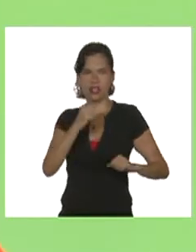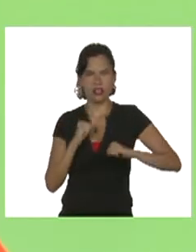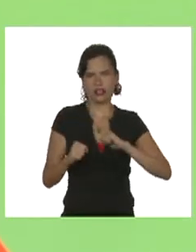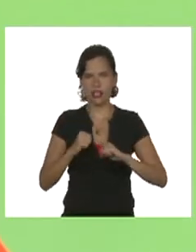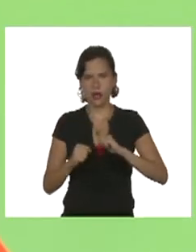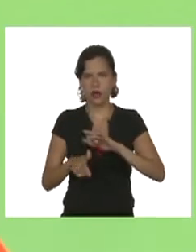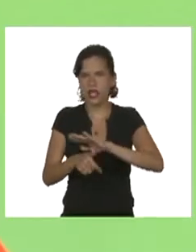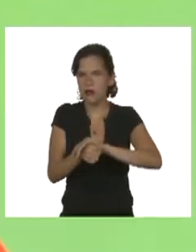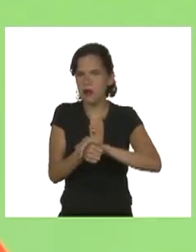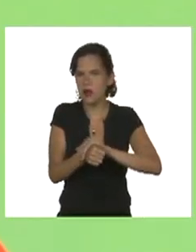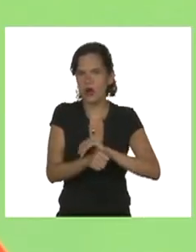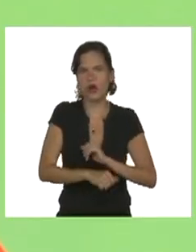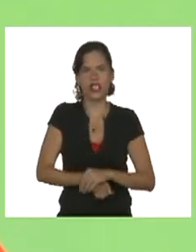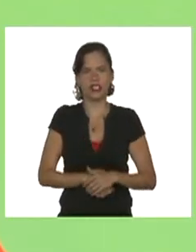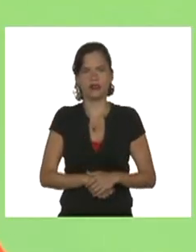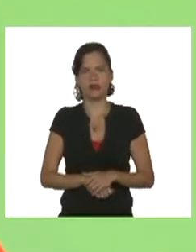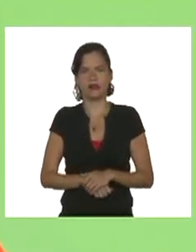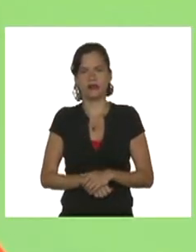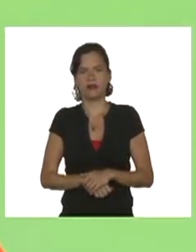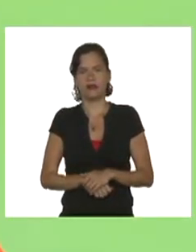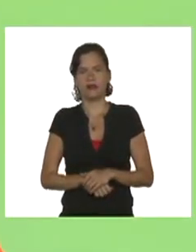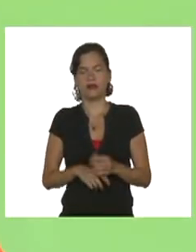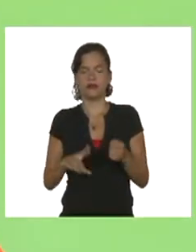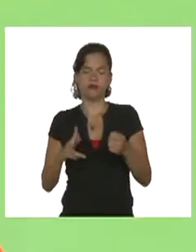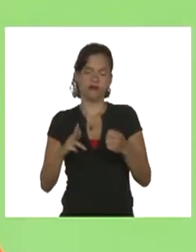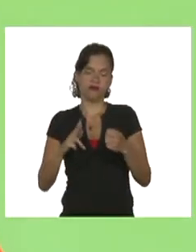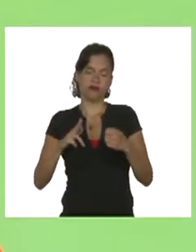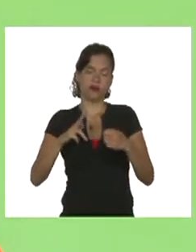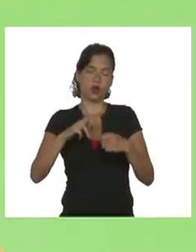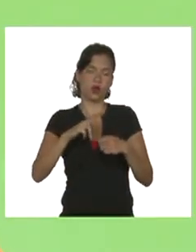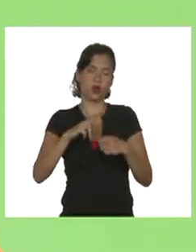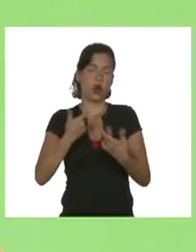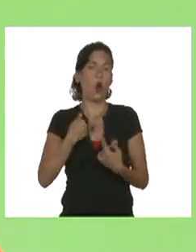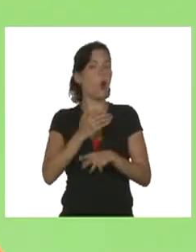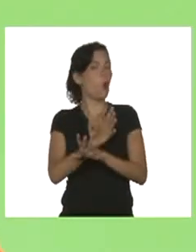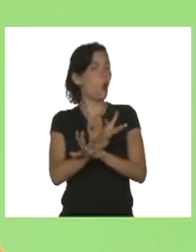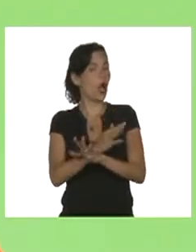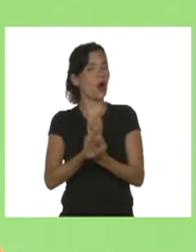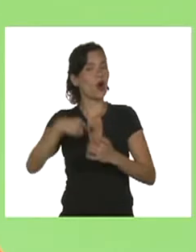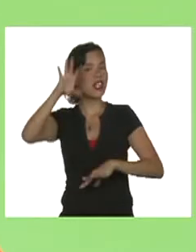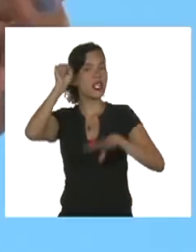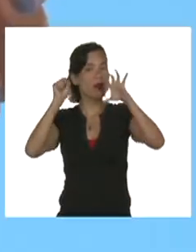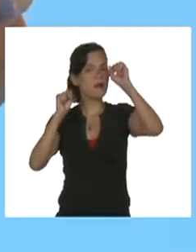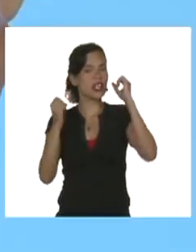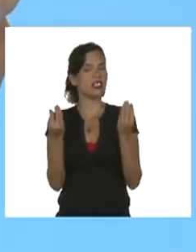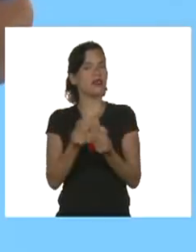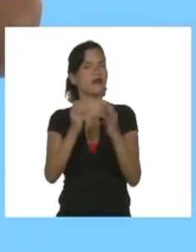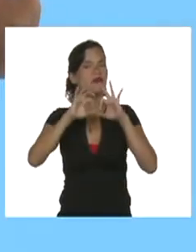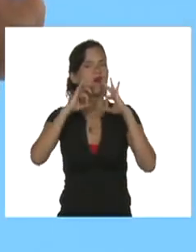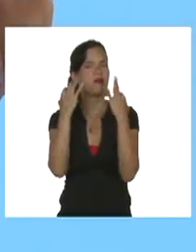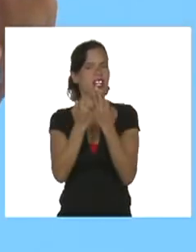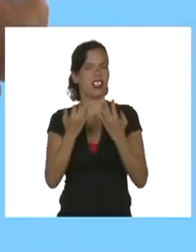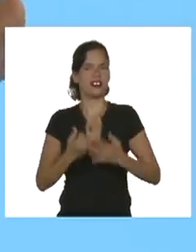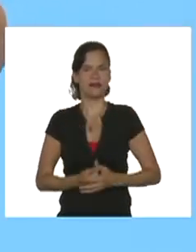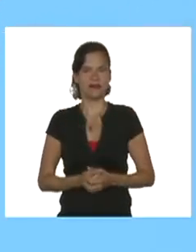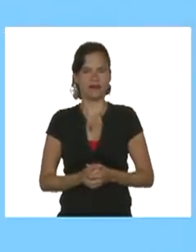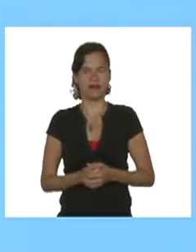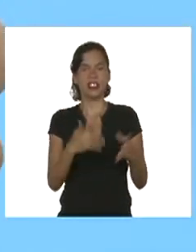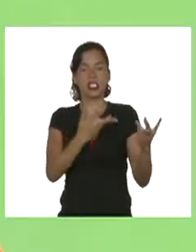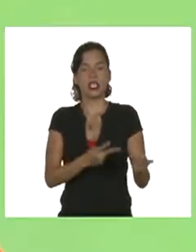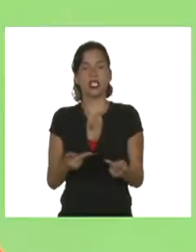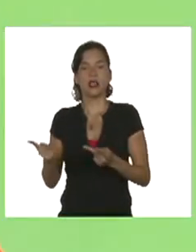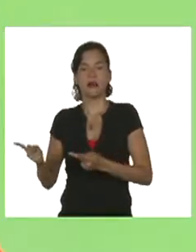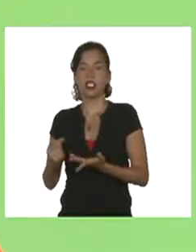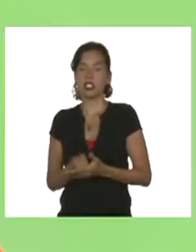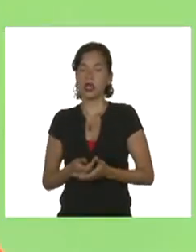del morrocoy, recorto, juego y aprendo en familia.